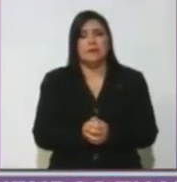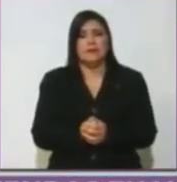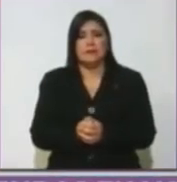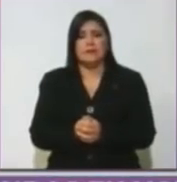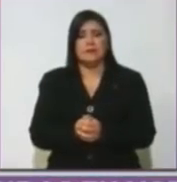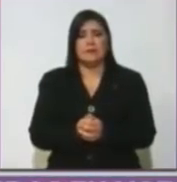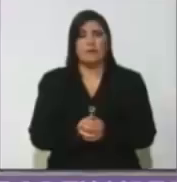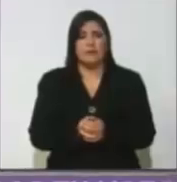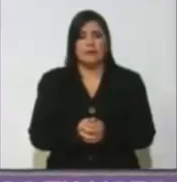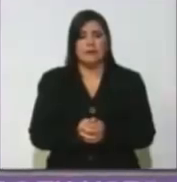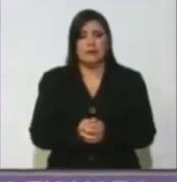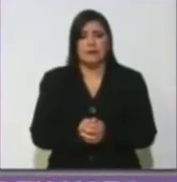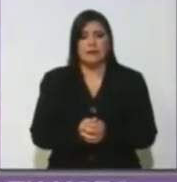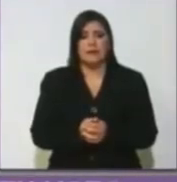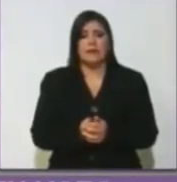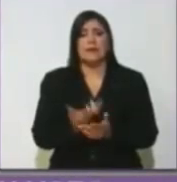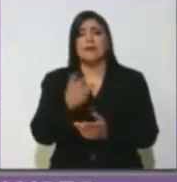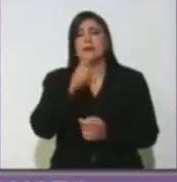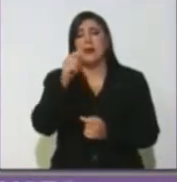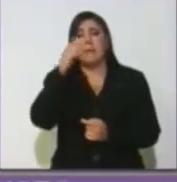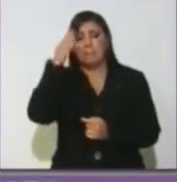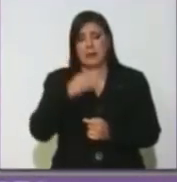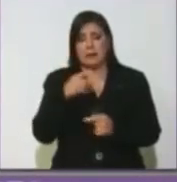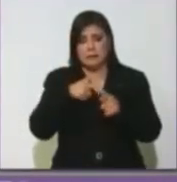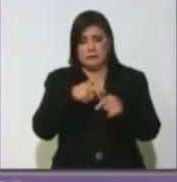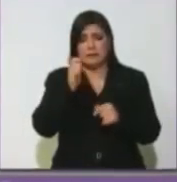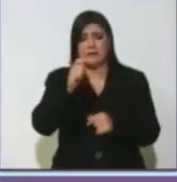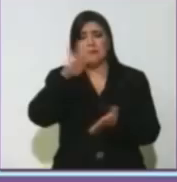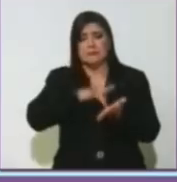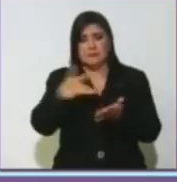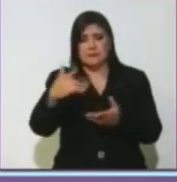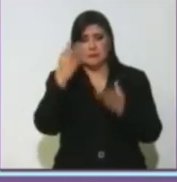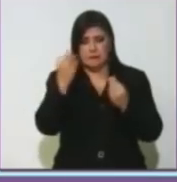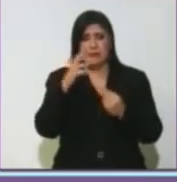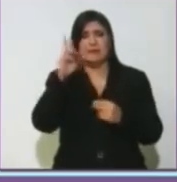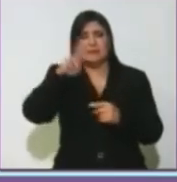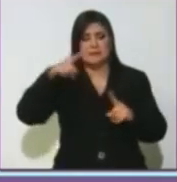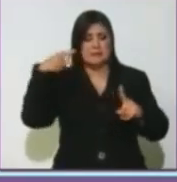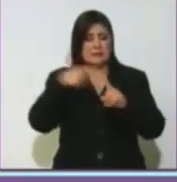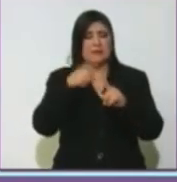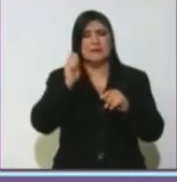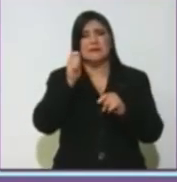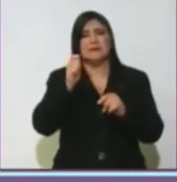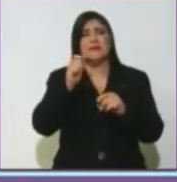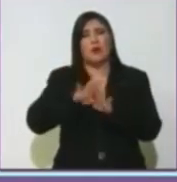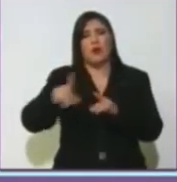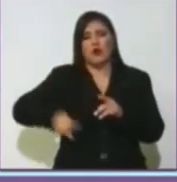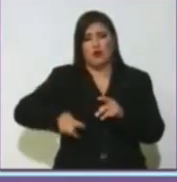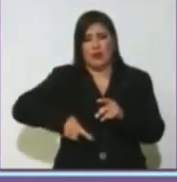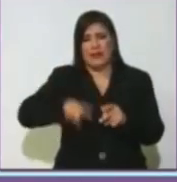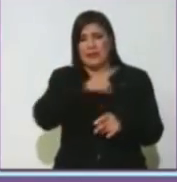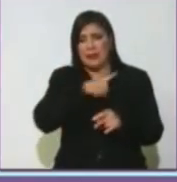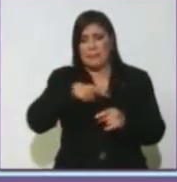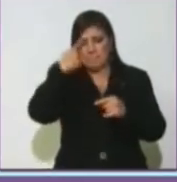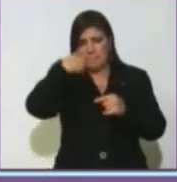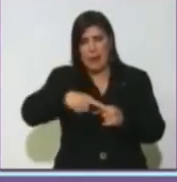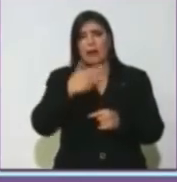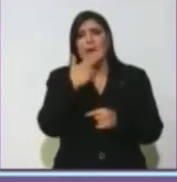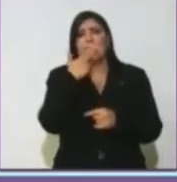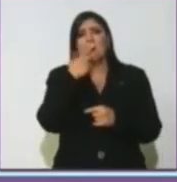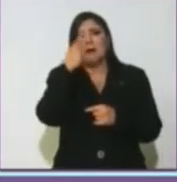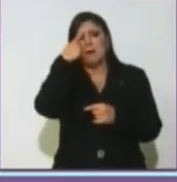adelante alejandra barrales muchas gracias la primera tarea de todo gobierno es garantizar y preservar la vida